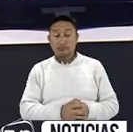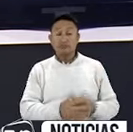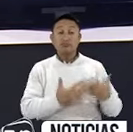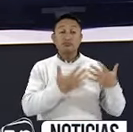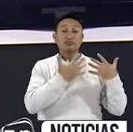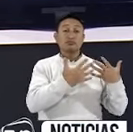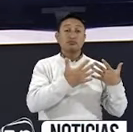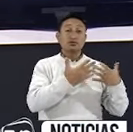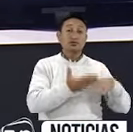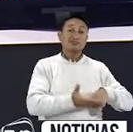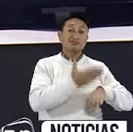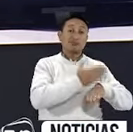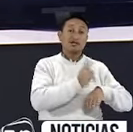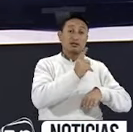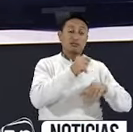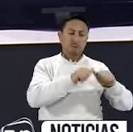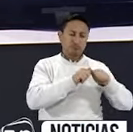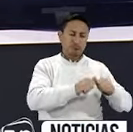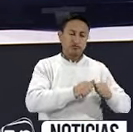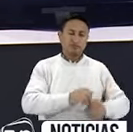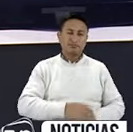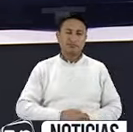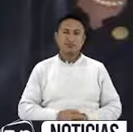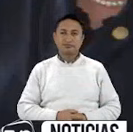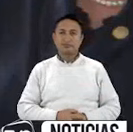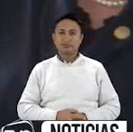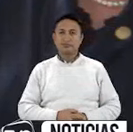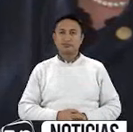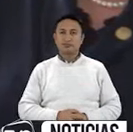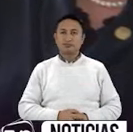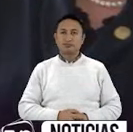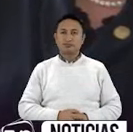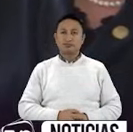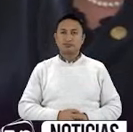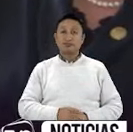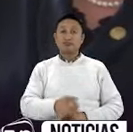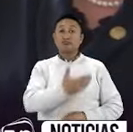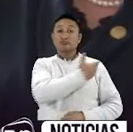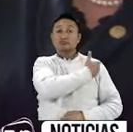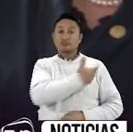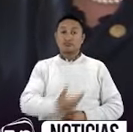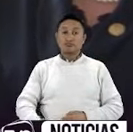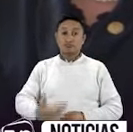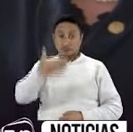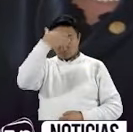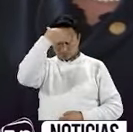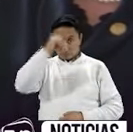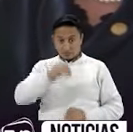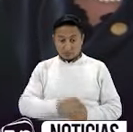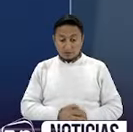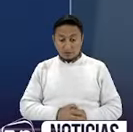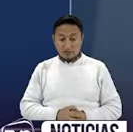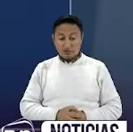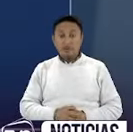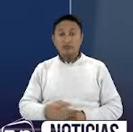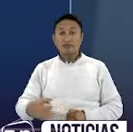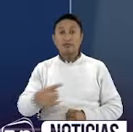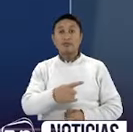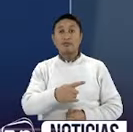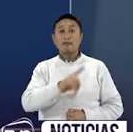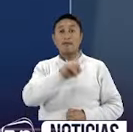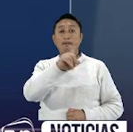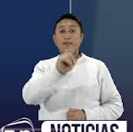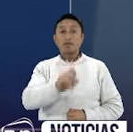preguntas enviadas en el primer bloque se mantienen. El presidente de la República, Daniel Noboa, deja fuera